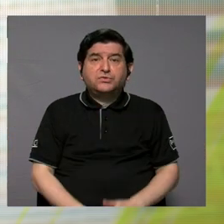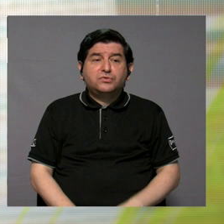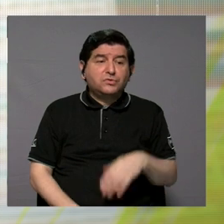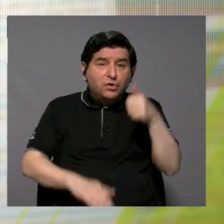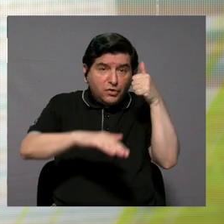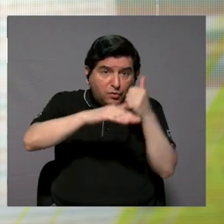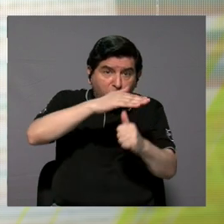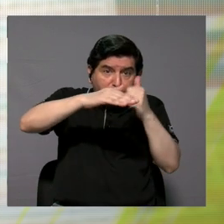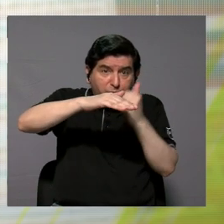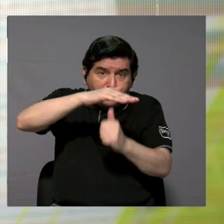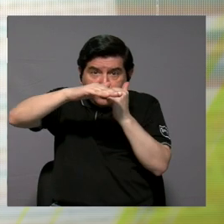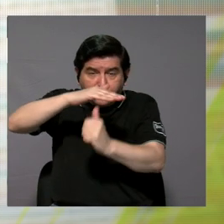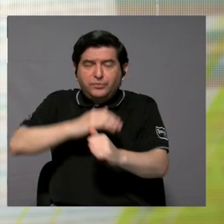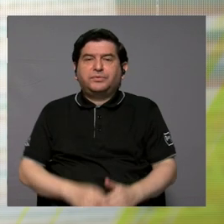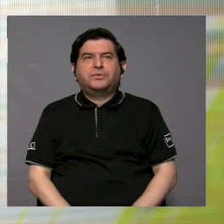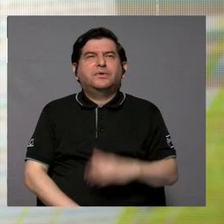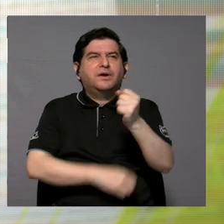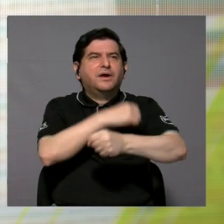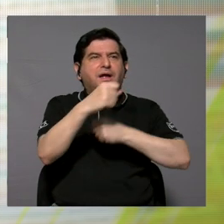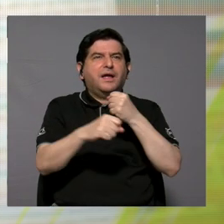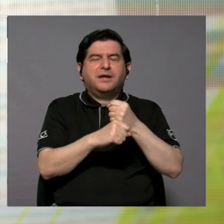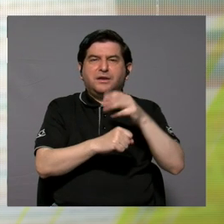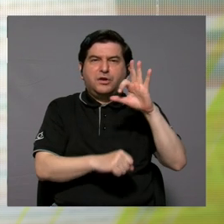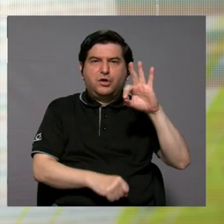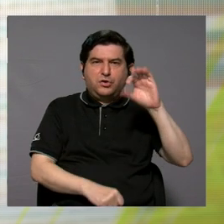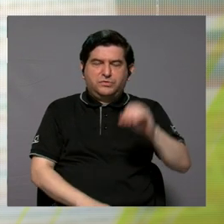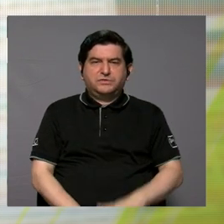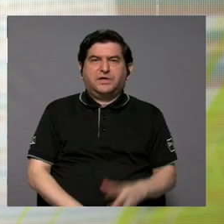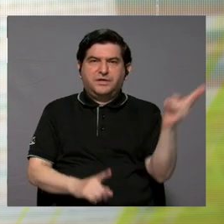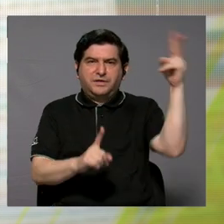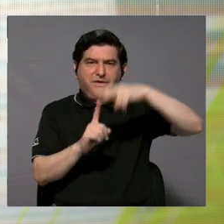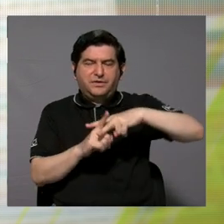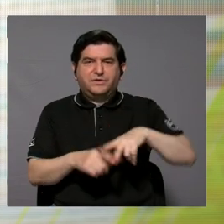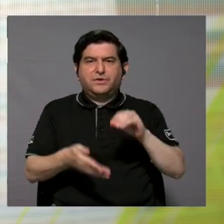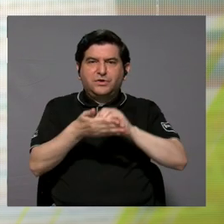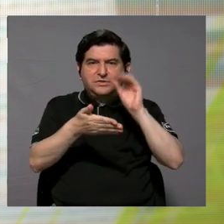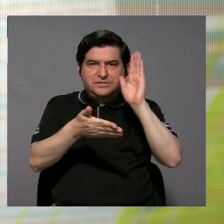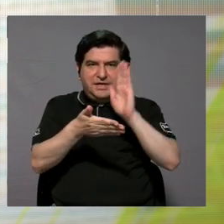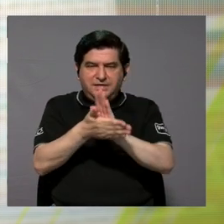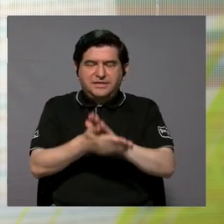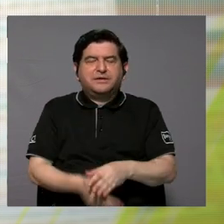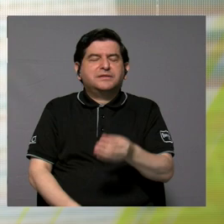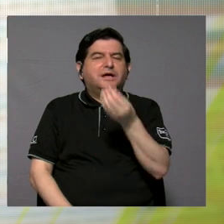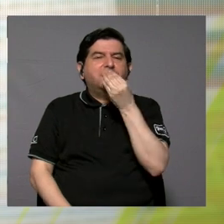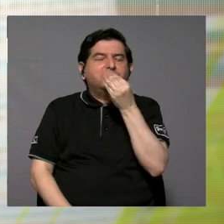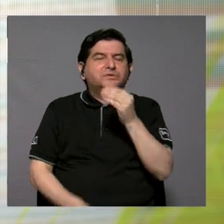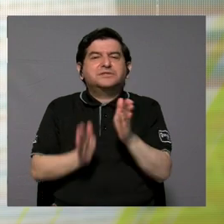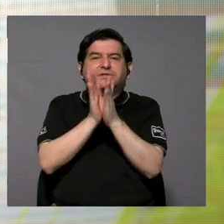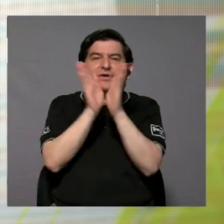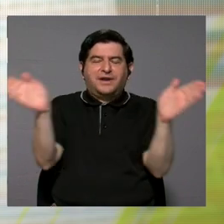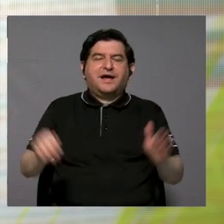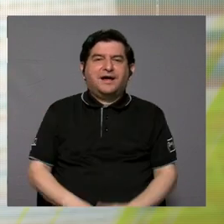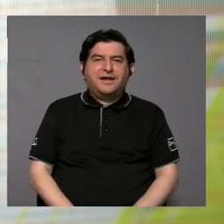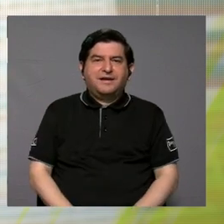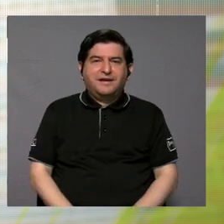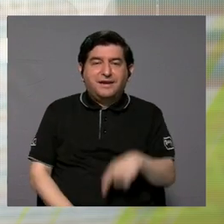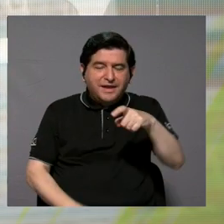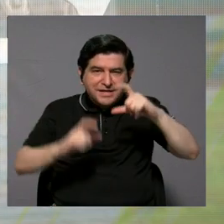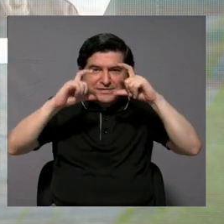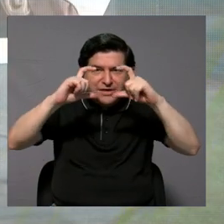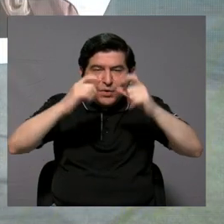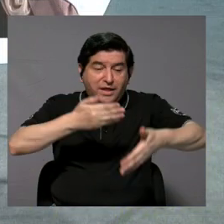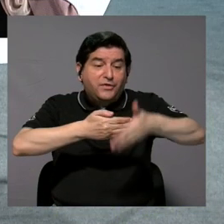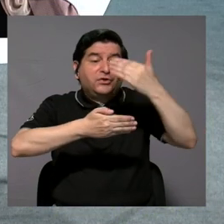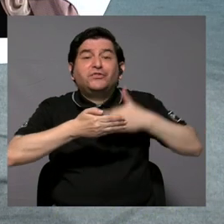que pasa es que desde los 90 lo que se ha venido aplicando es el etiquetado nutricional general, el cuadrito que viene